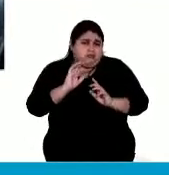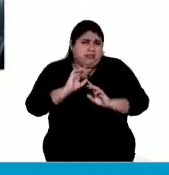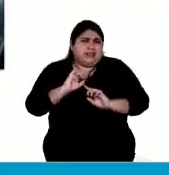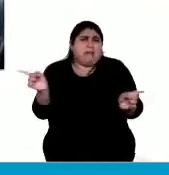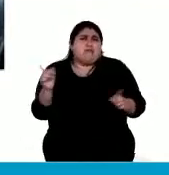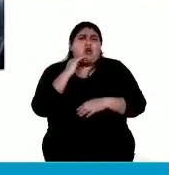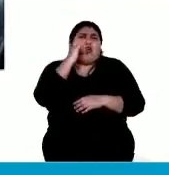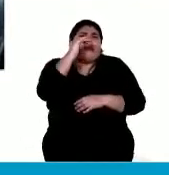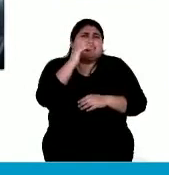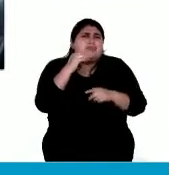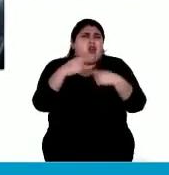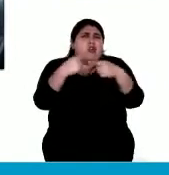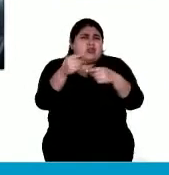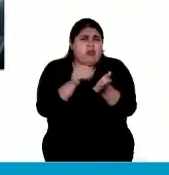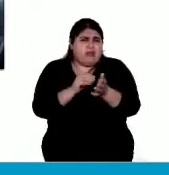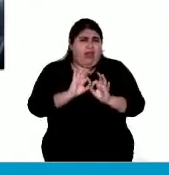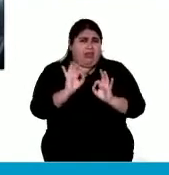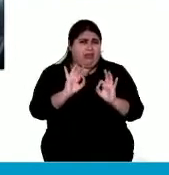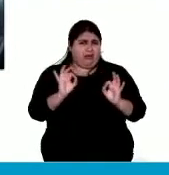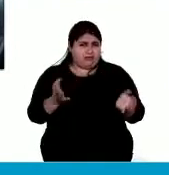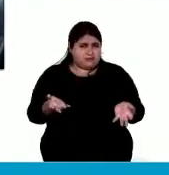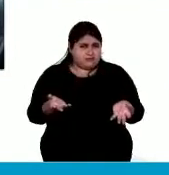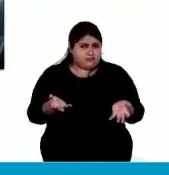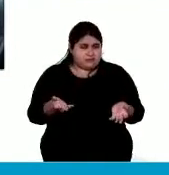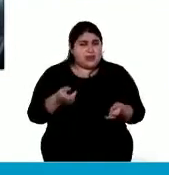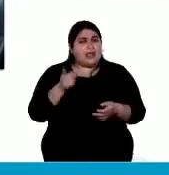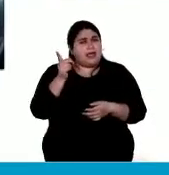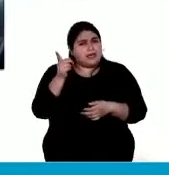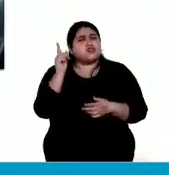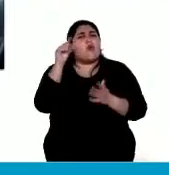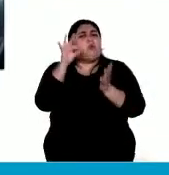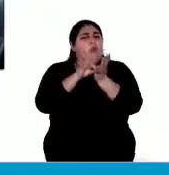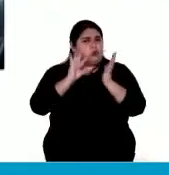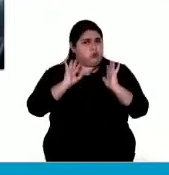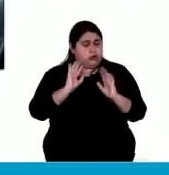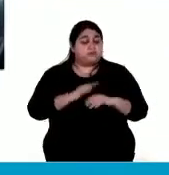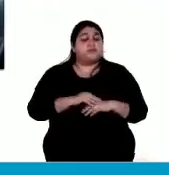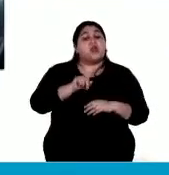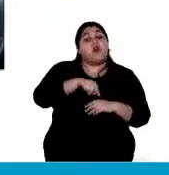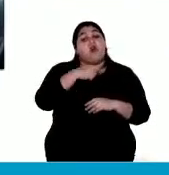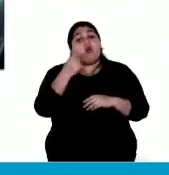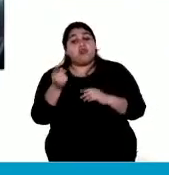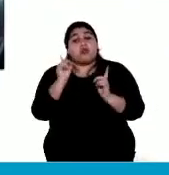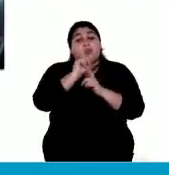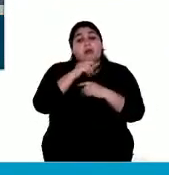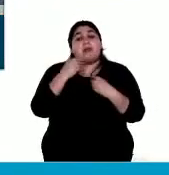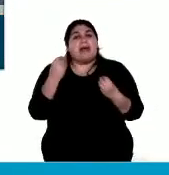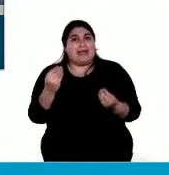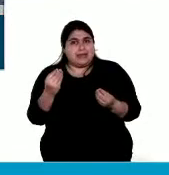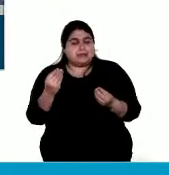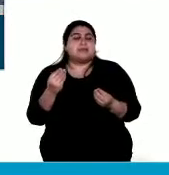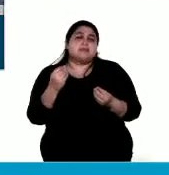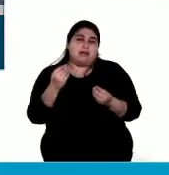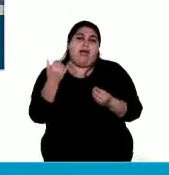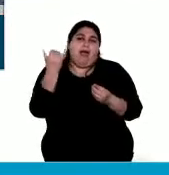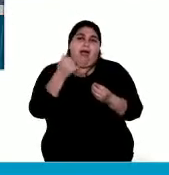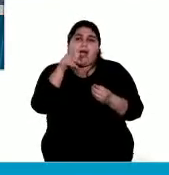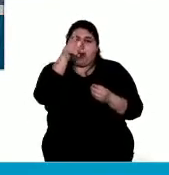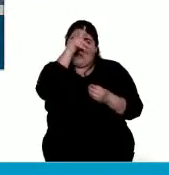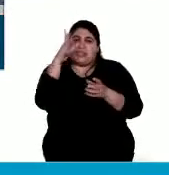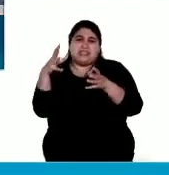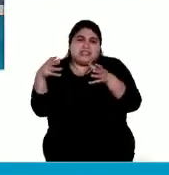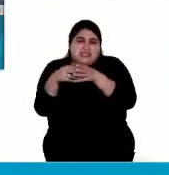decía recién. Ese es un aspecto. La otra arista del conflicto es la composición de la policía